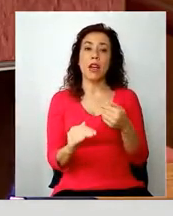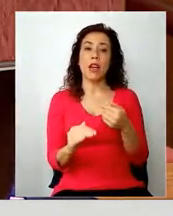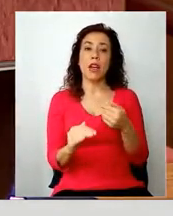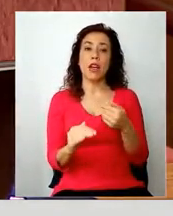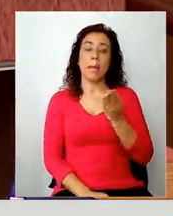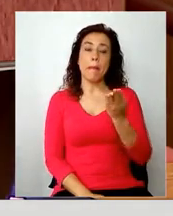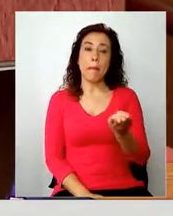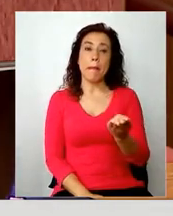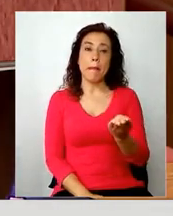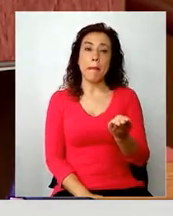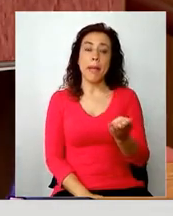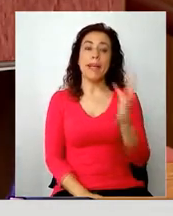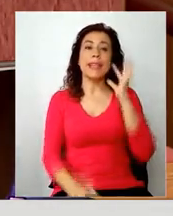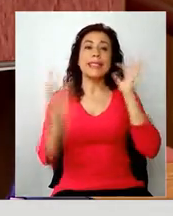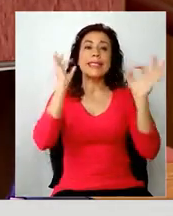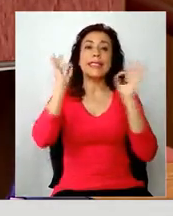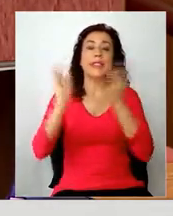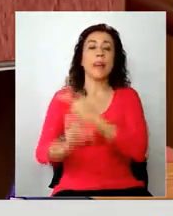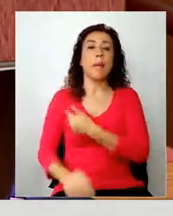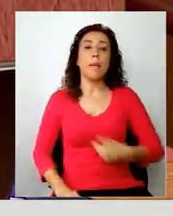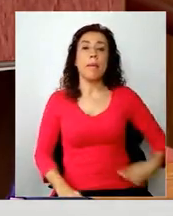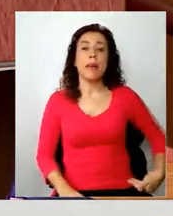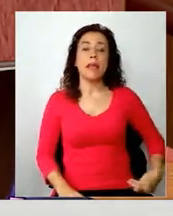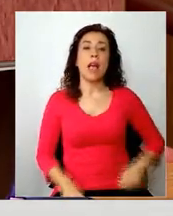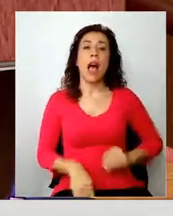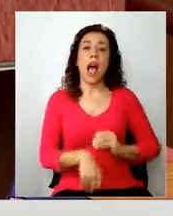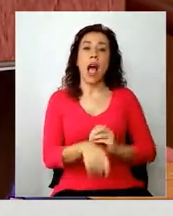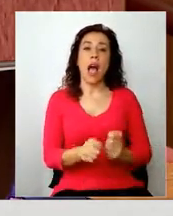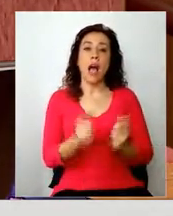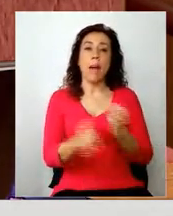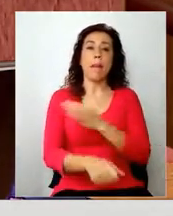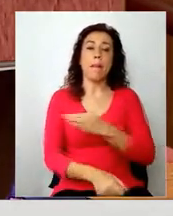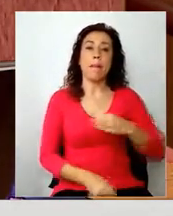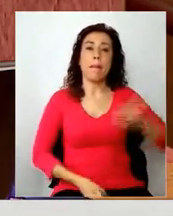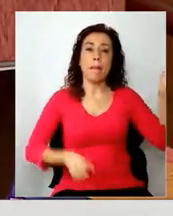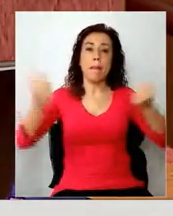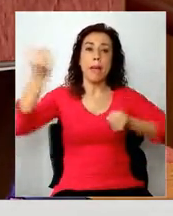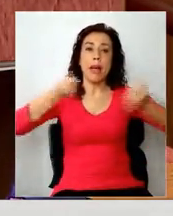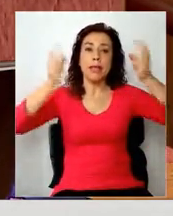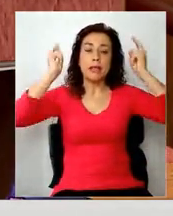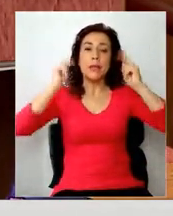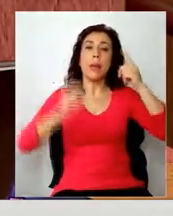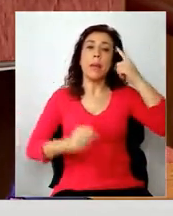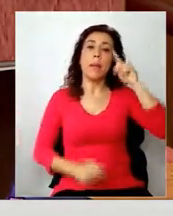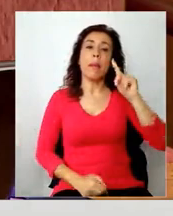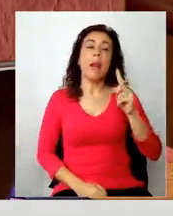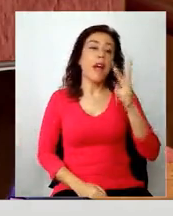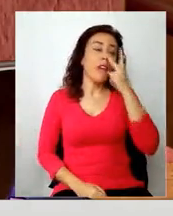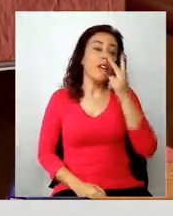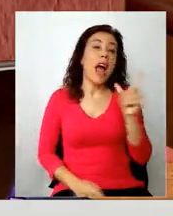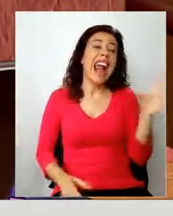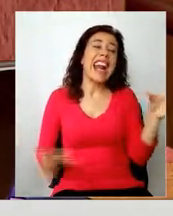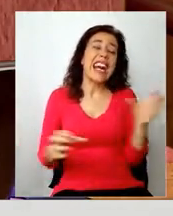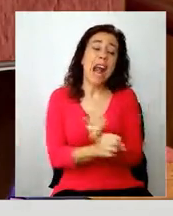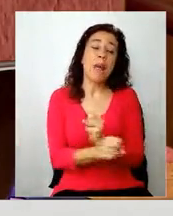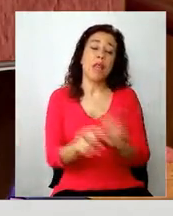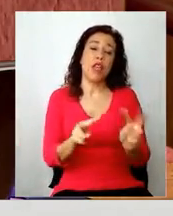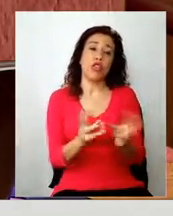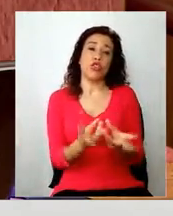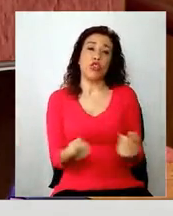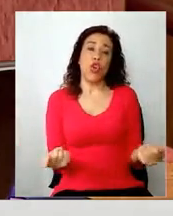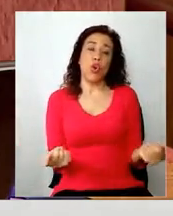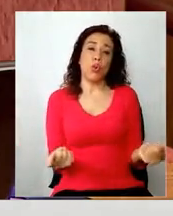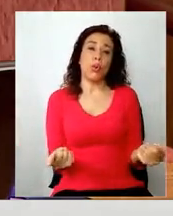intermedio señorita presidenta se oficie al ministro de transportes a fin de que se busque una pronta solución para las